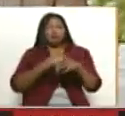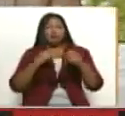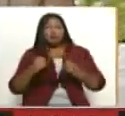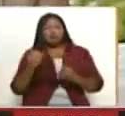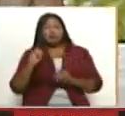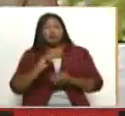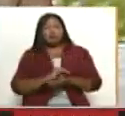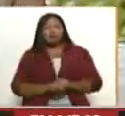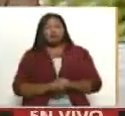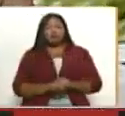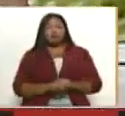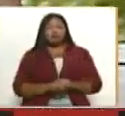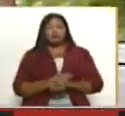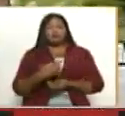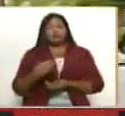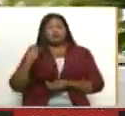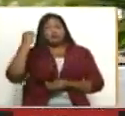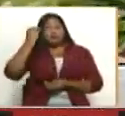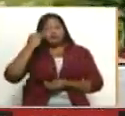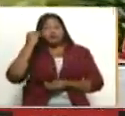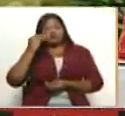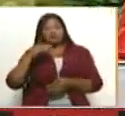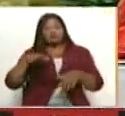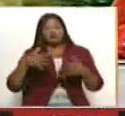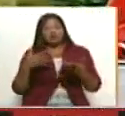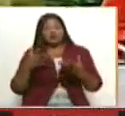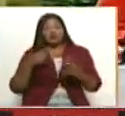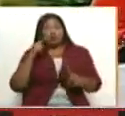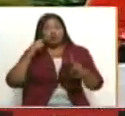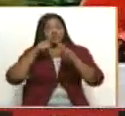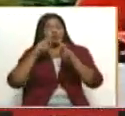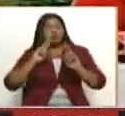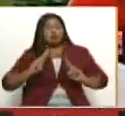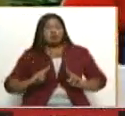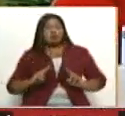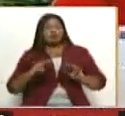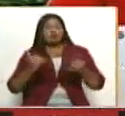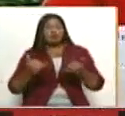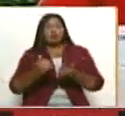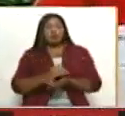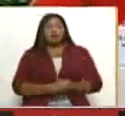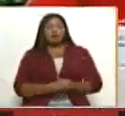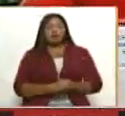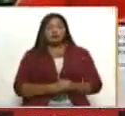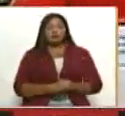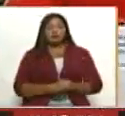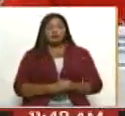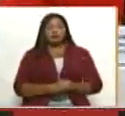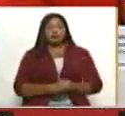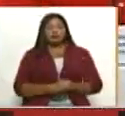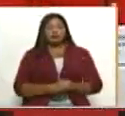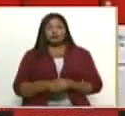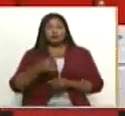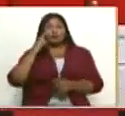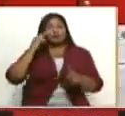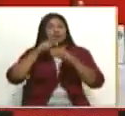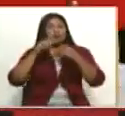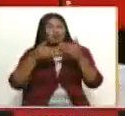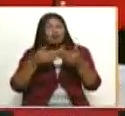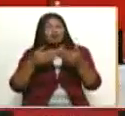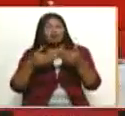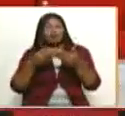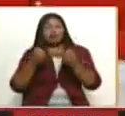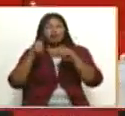que se convierte en un objetivo humanitario, en un objetivo inaplazable, en